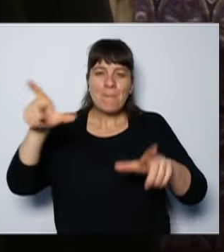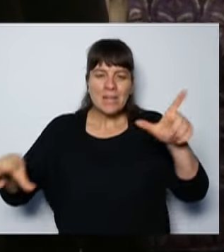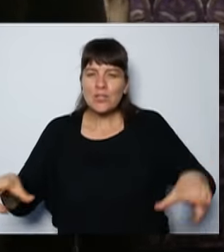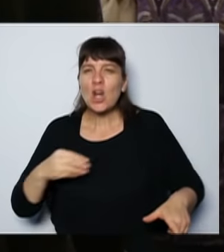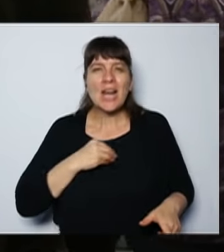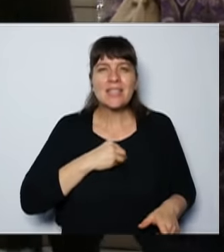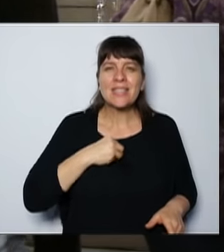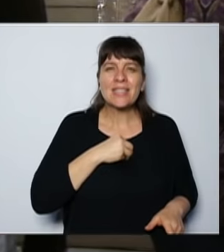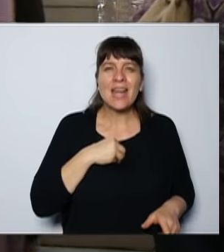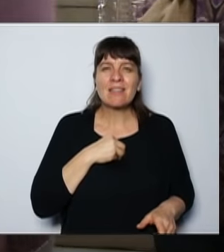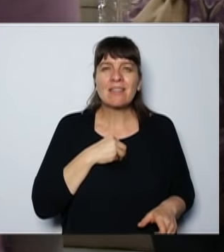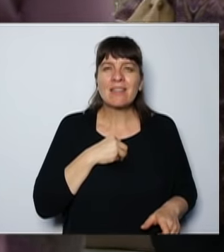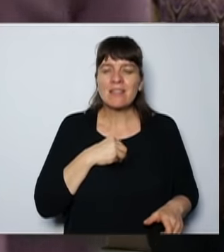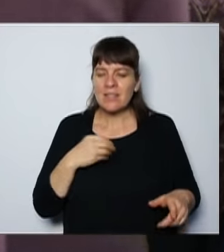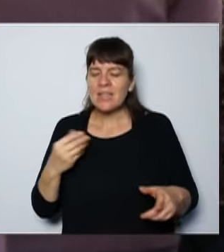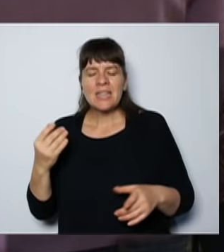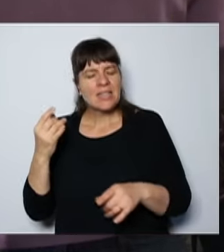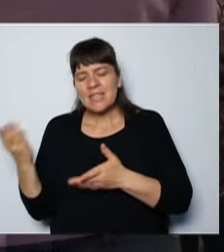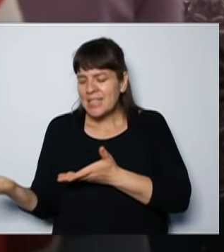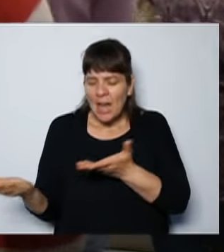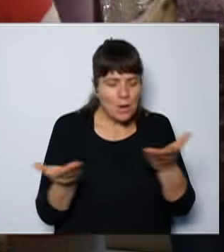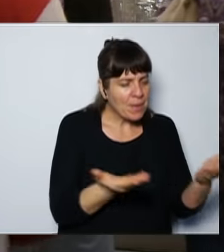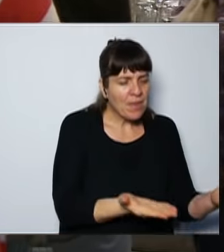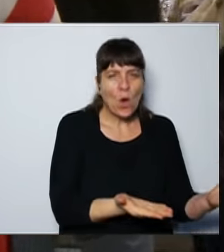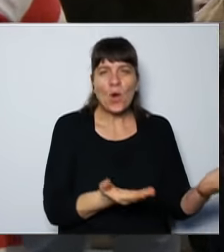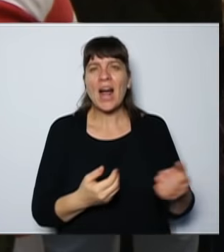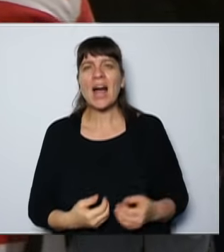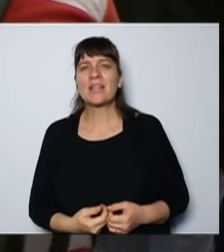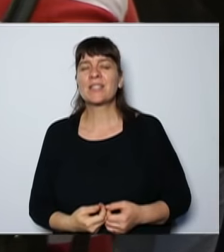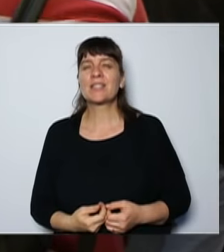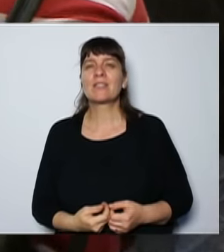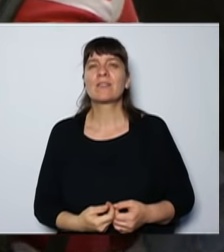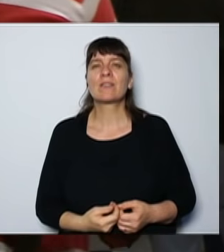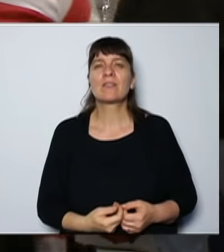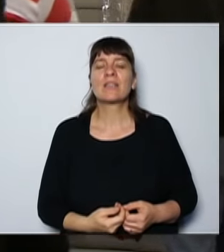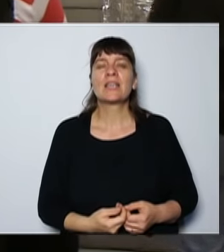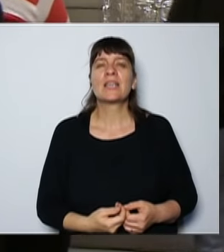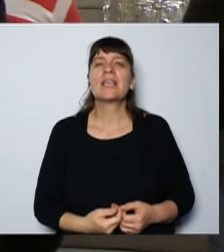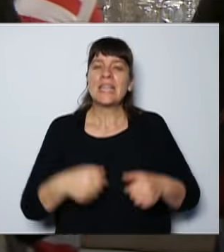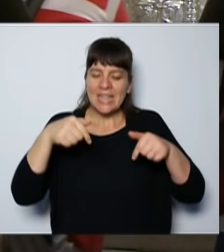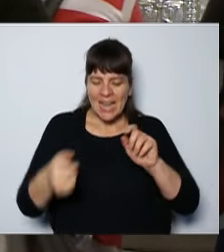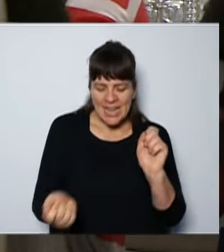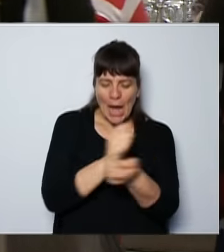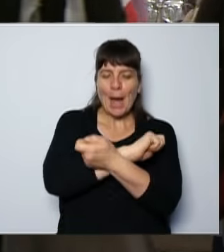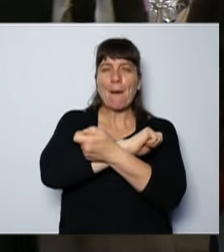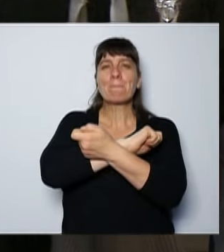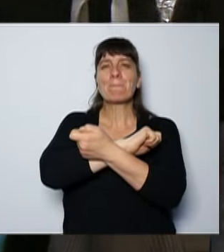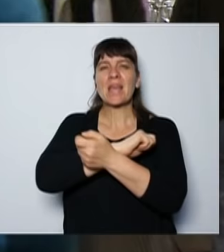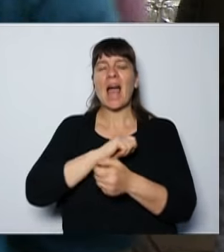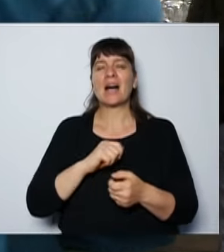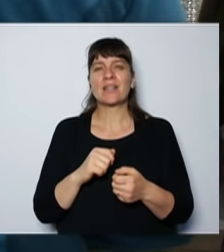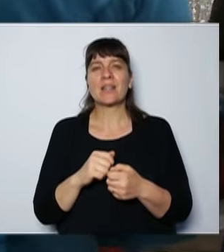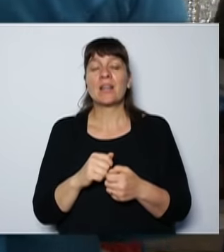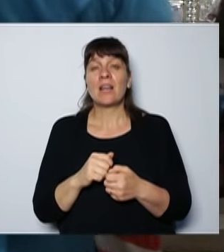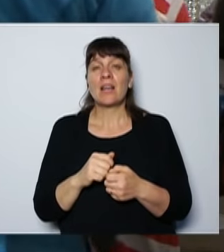Ahora, los que están presentes en el templo están comulgando sacramentalmente. Nosotros, que compartimos